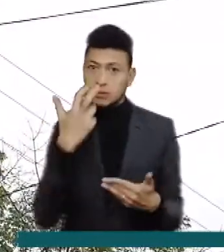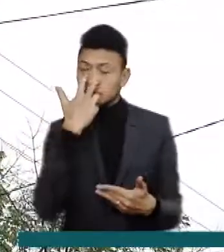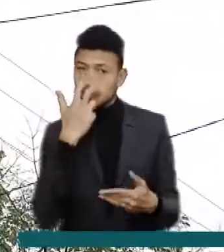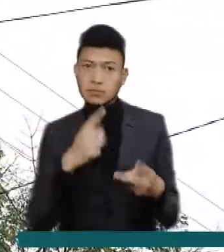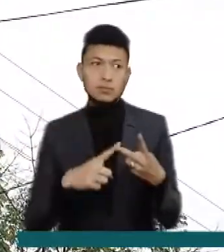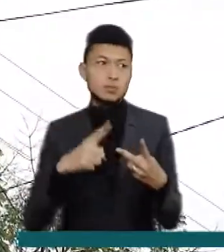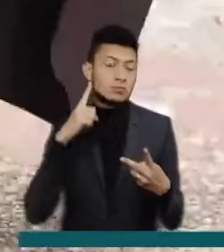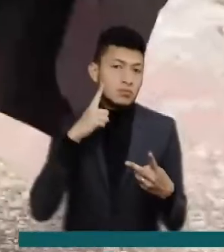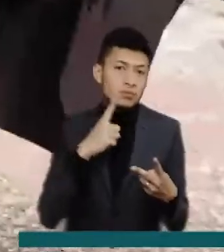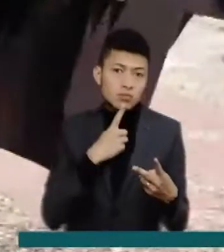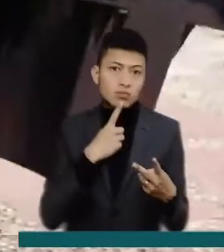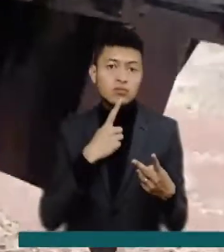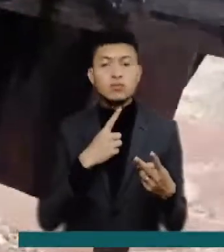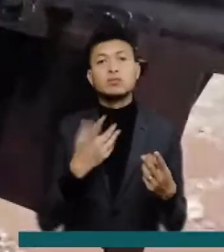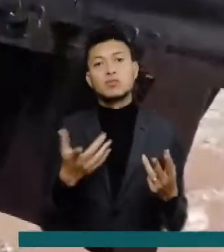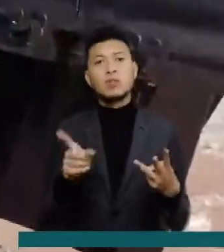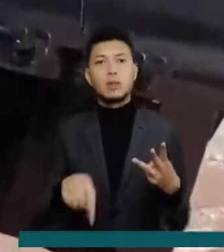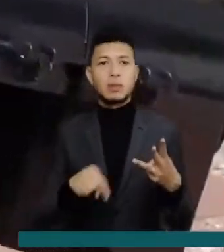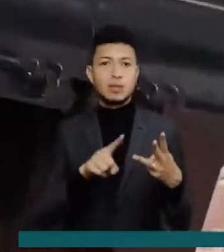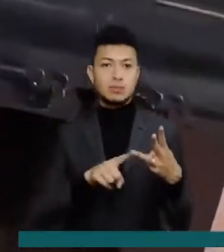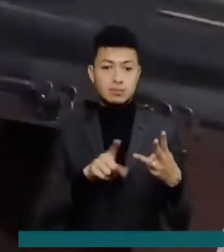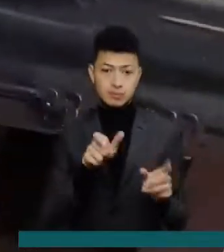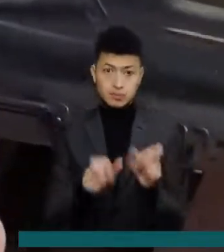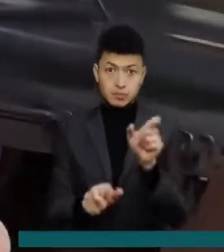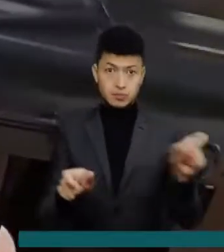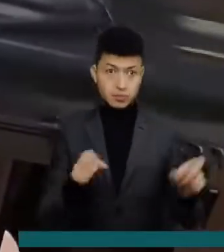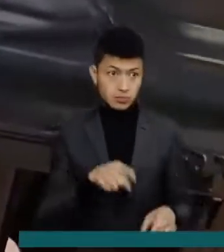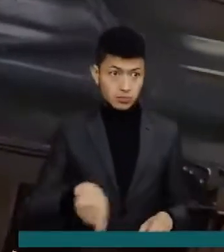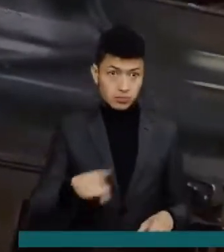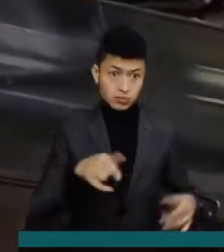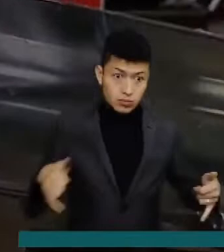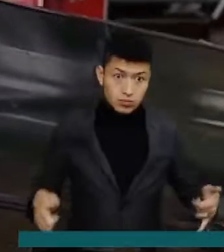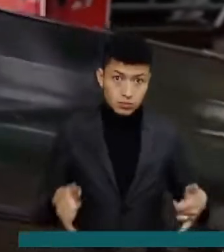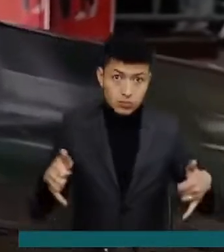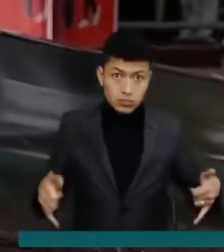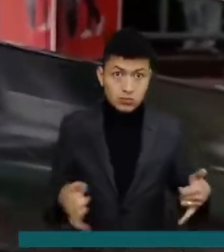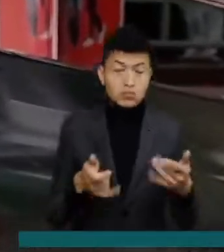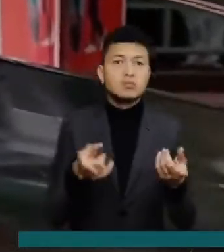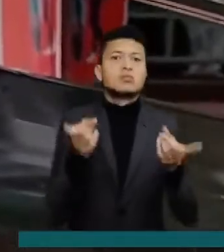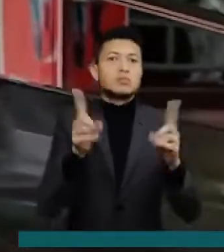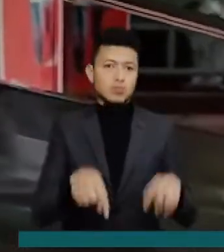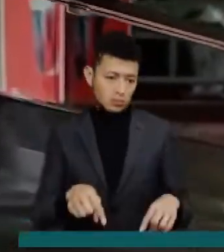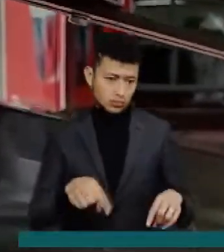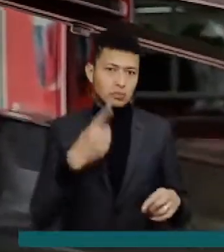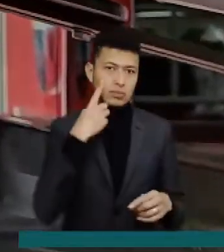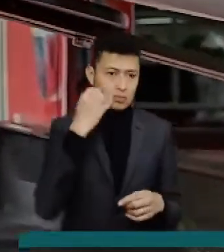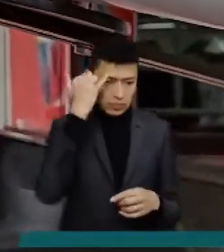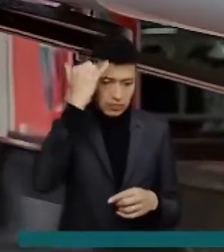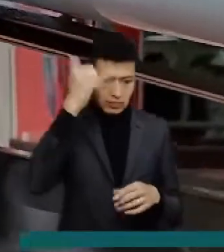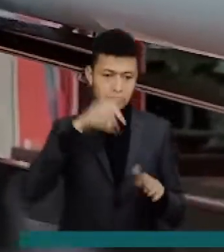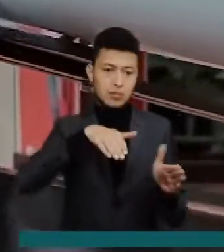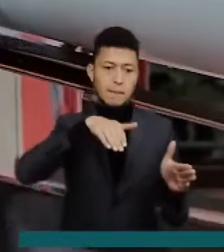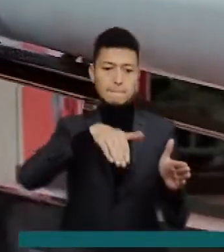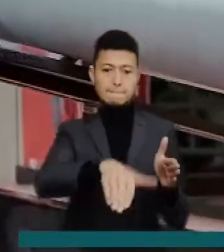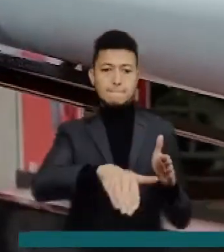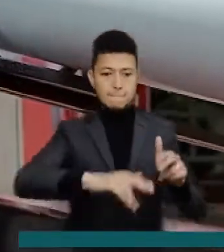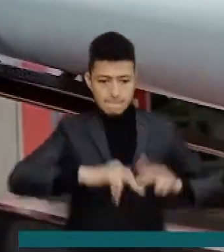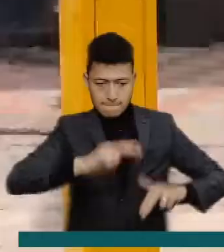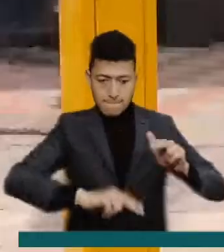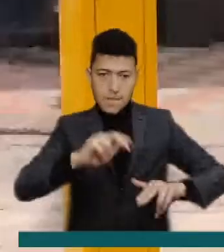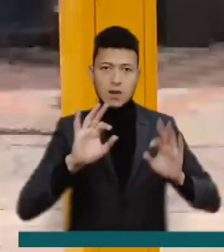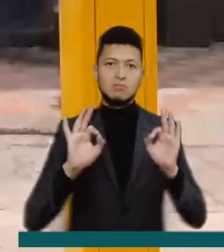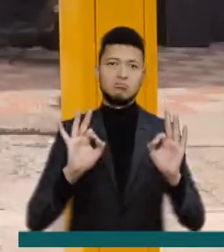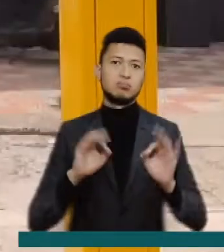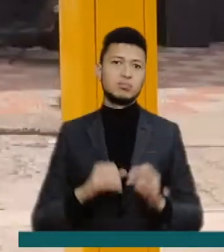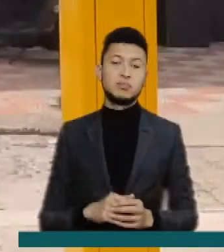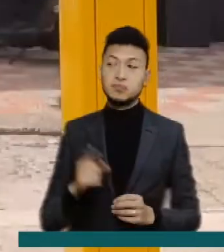discapacidad visual, auditiva, y también para las personas en silla de ruedas. Se les ha construido su rampa.